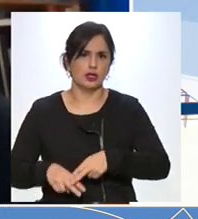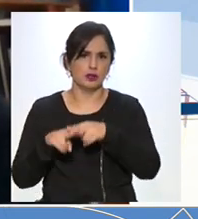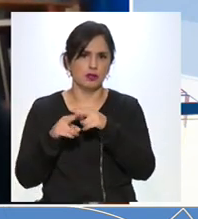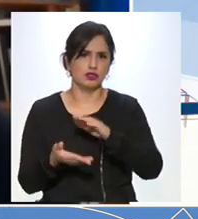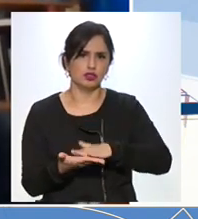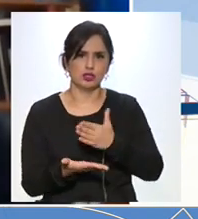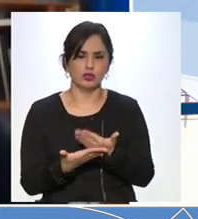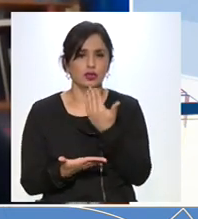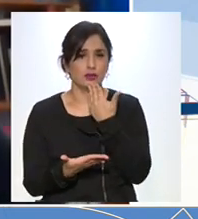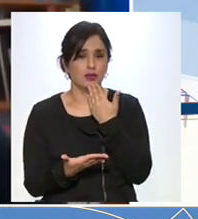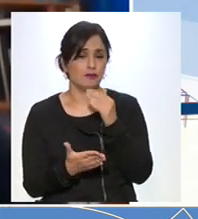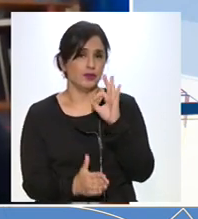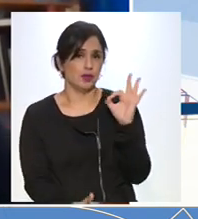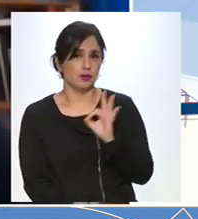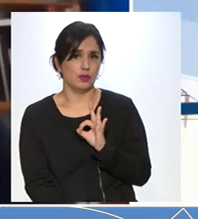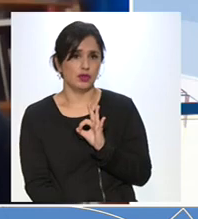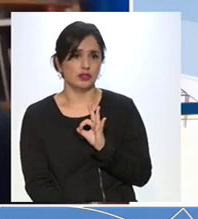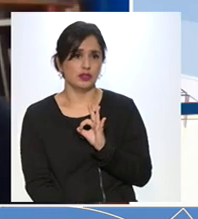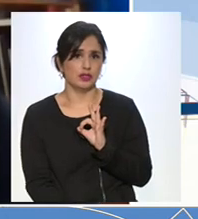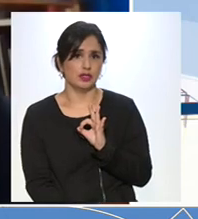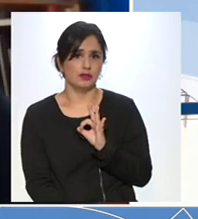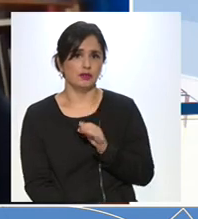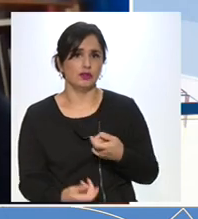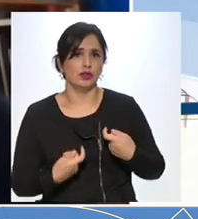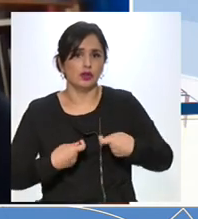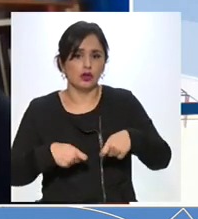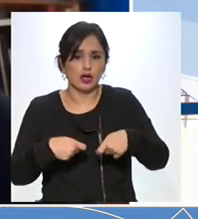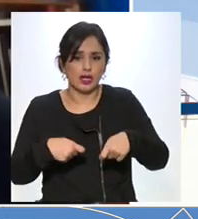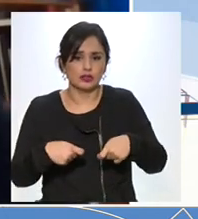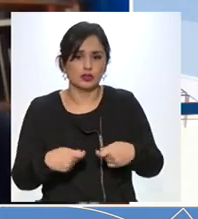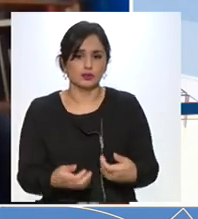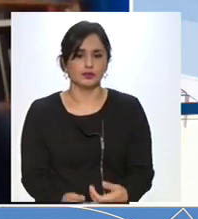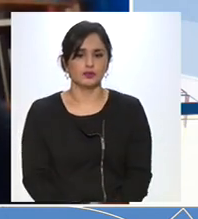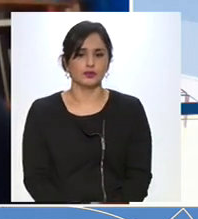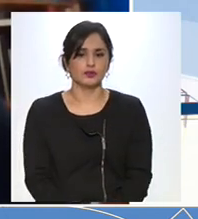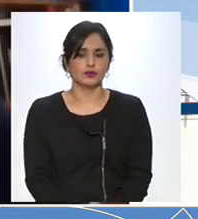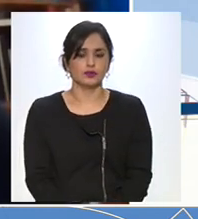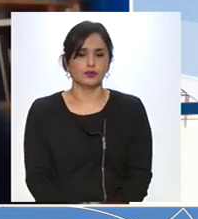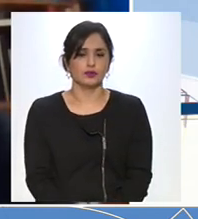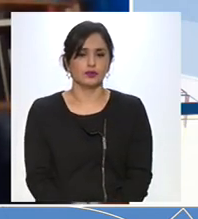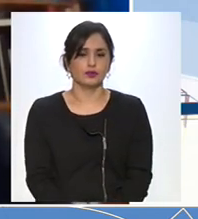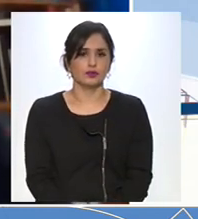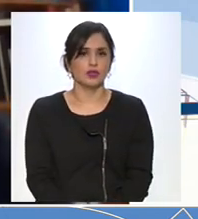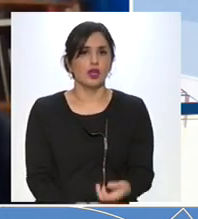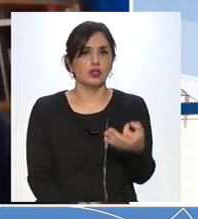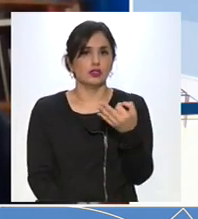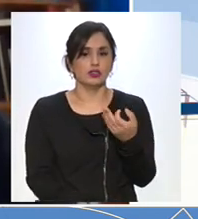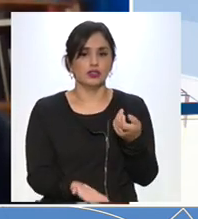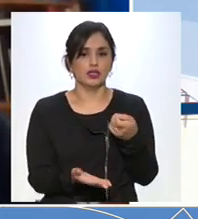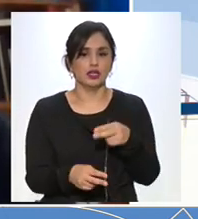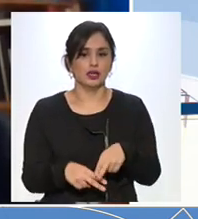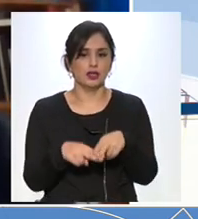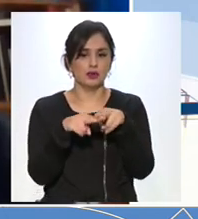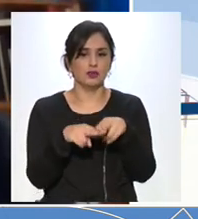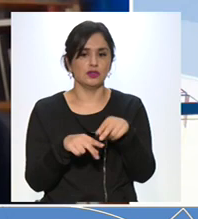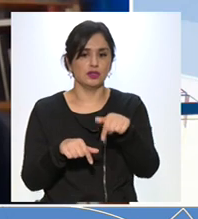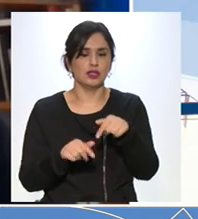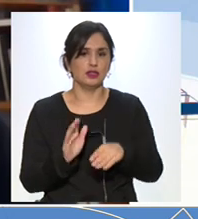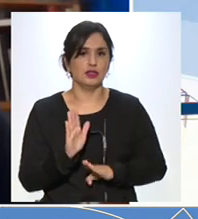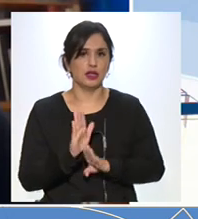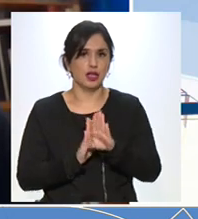Y el porcentaje de ejecución de los gastos de capital. Se nos dice que la inversión este año va a ser